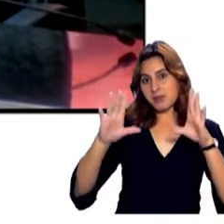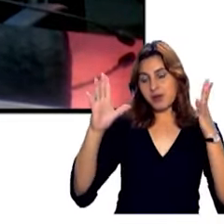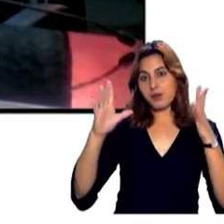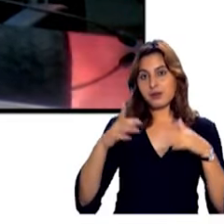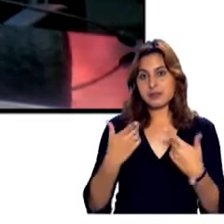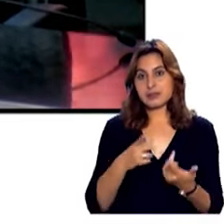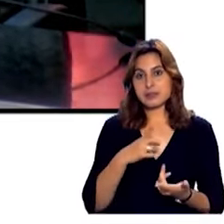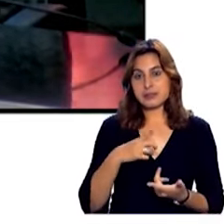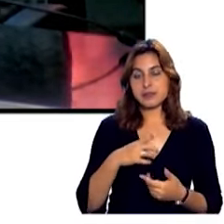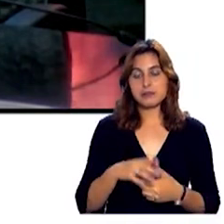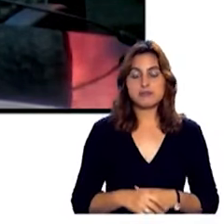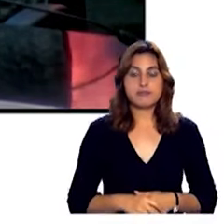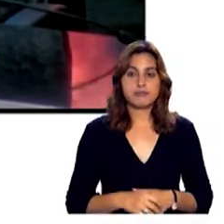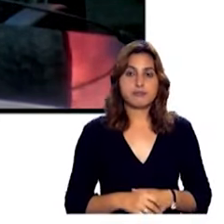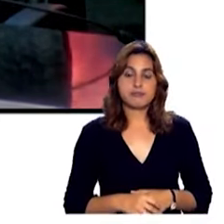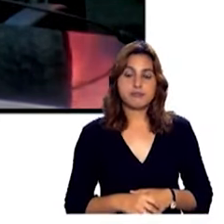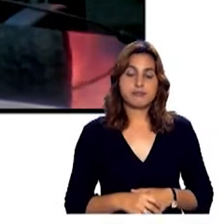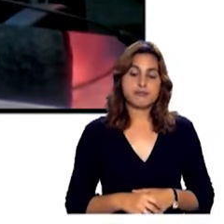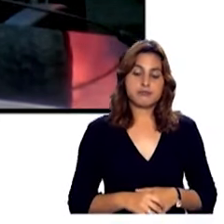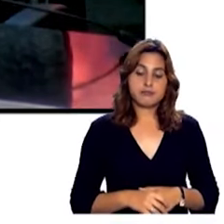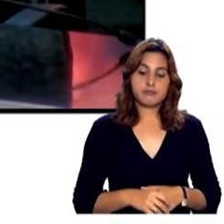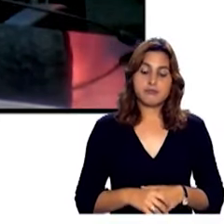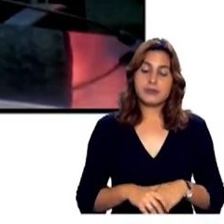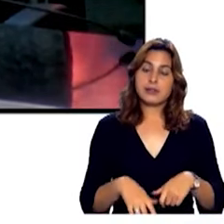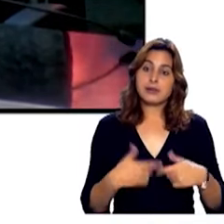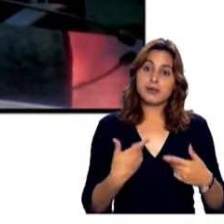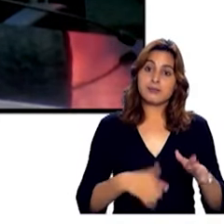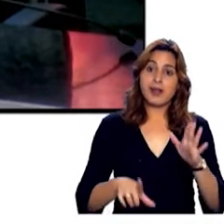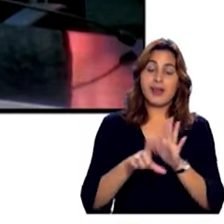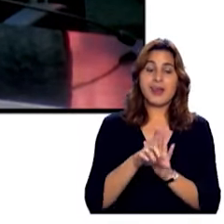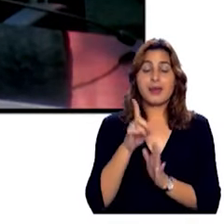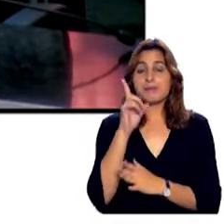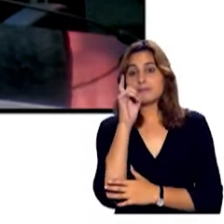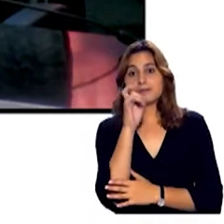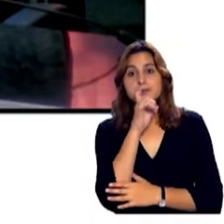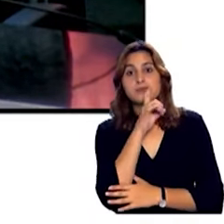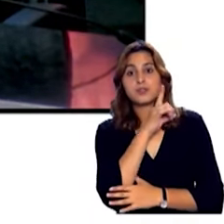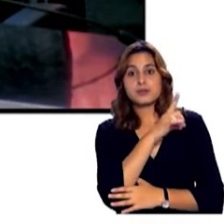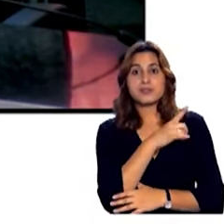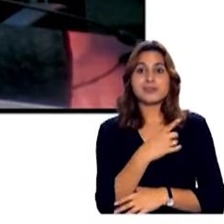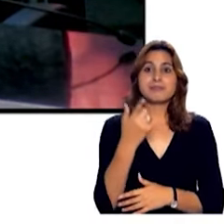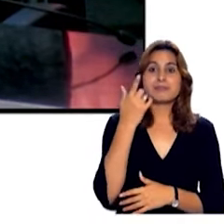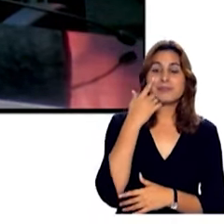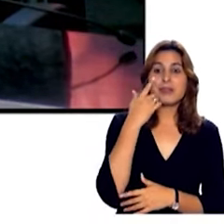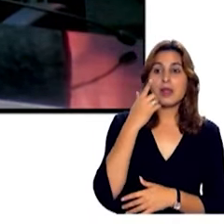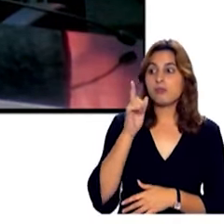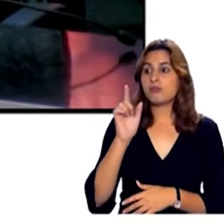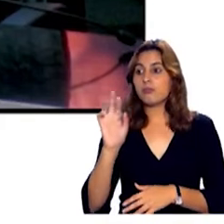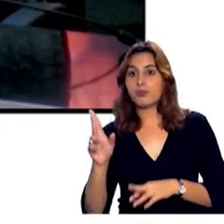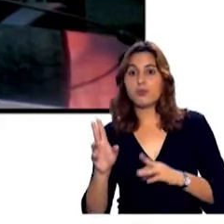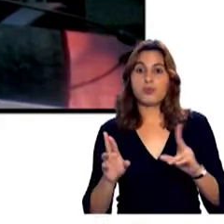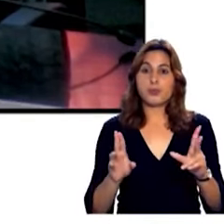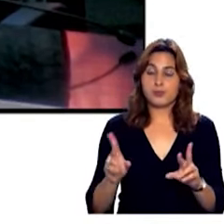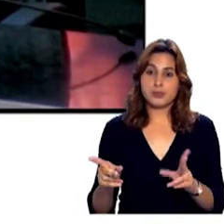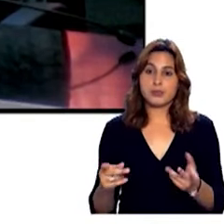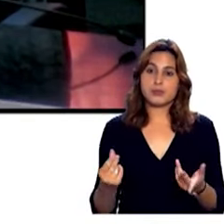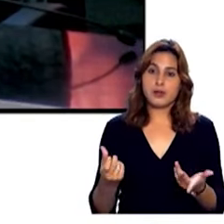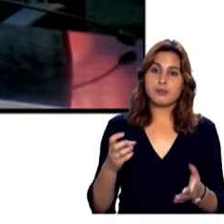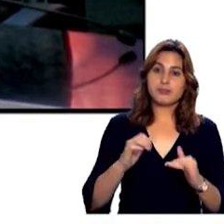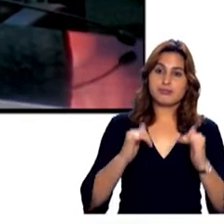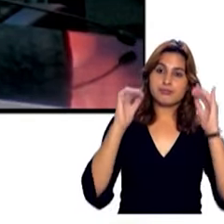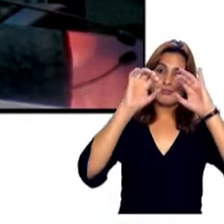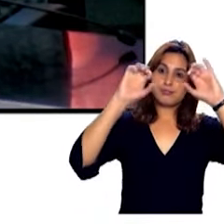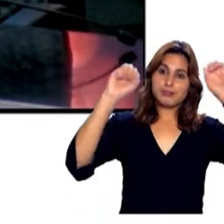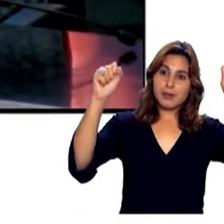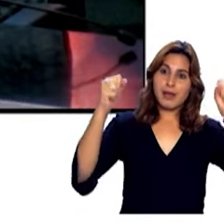Ley es difícil que pueda establecer como el órgano judicial el tribunal supremo no puede dar respuesta a todos